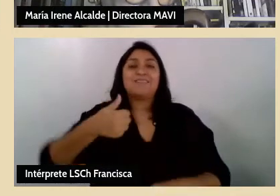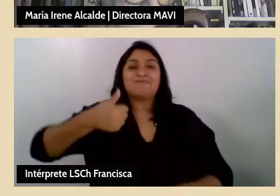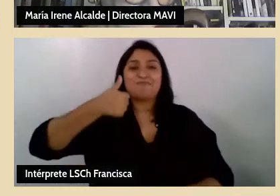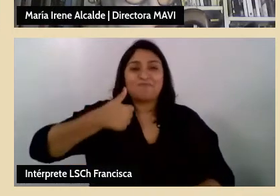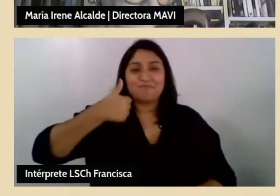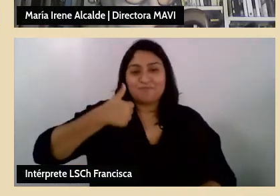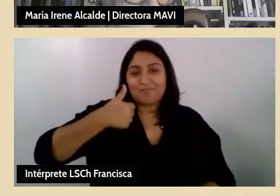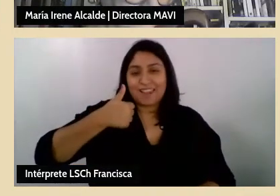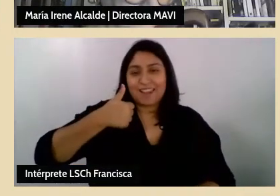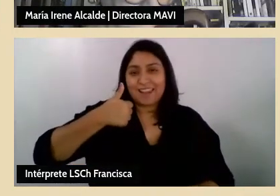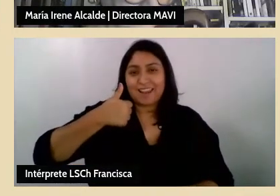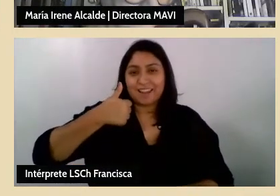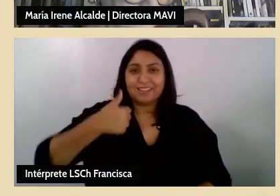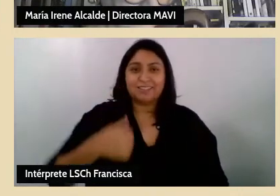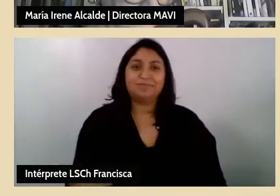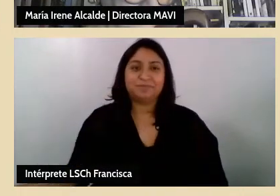hablando